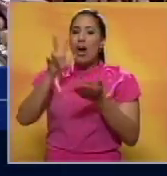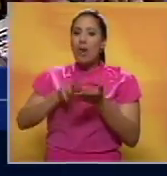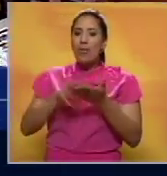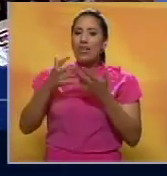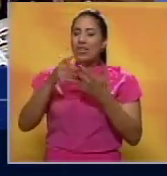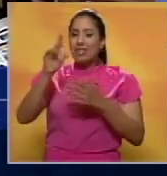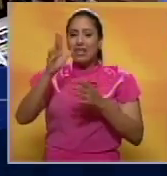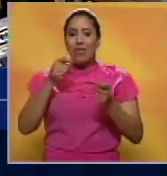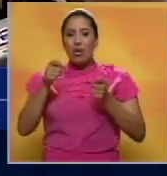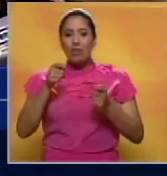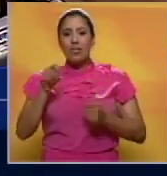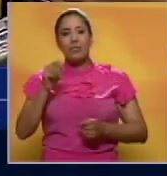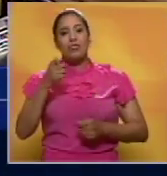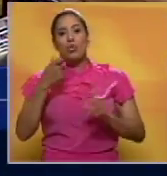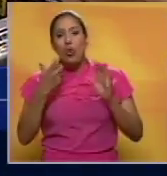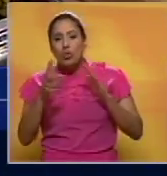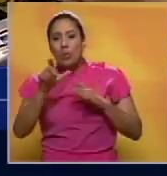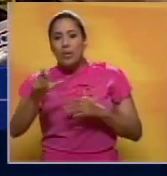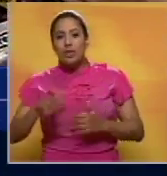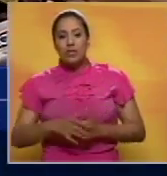del Tesoro contra 8 magistrados.